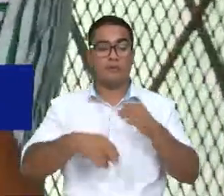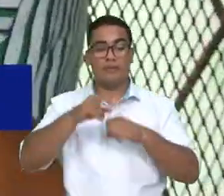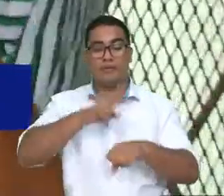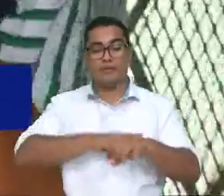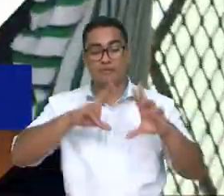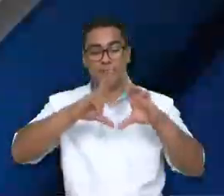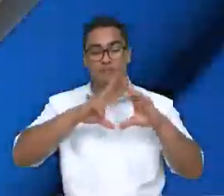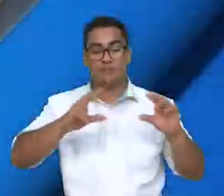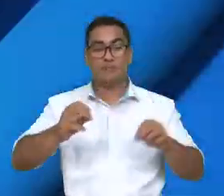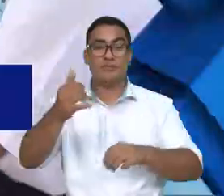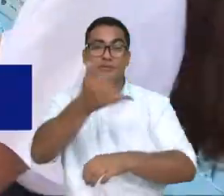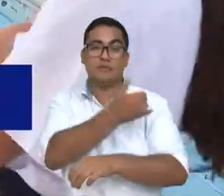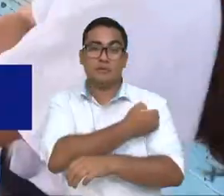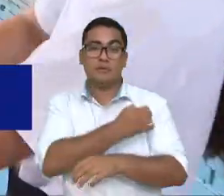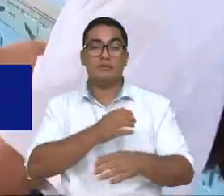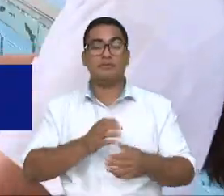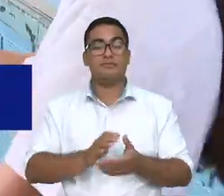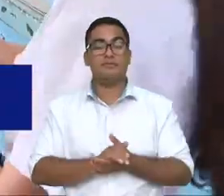de vacunación.